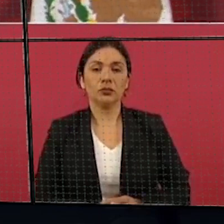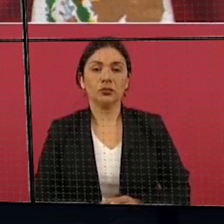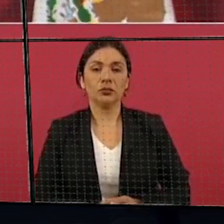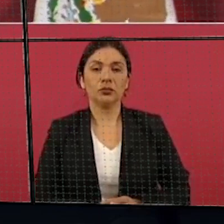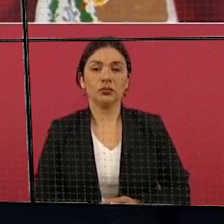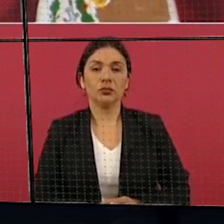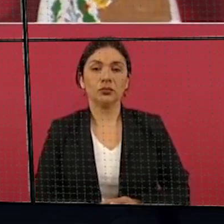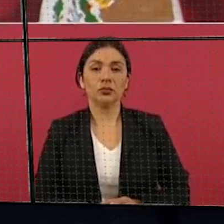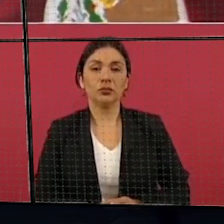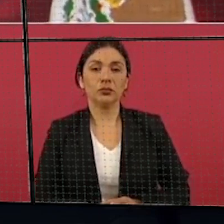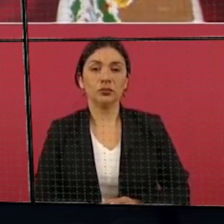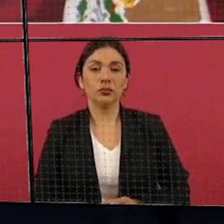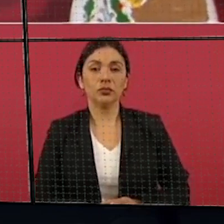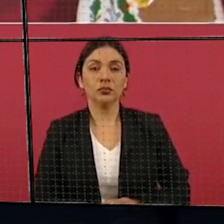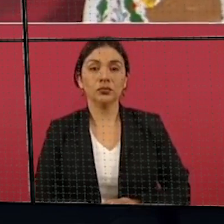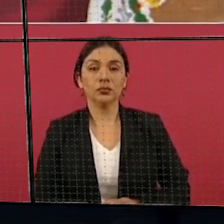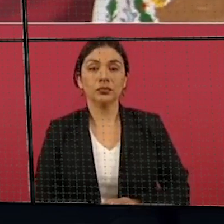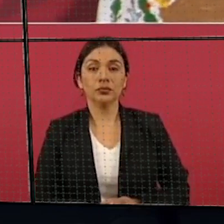entonces